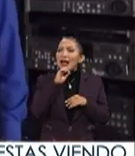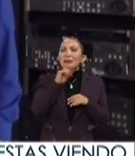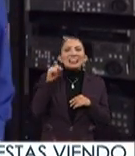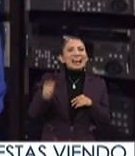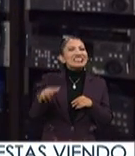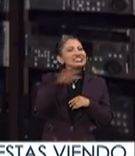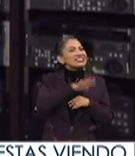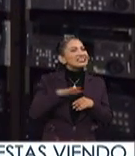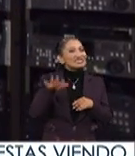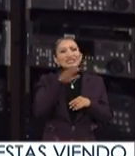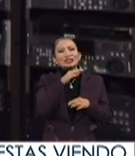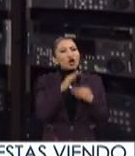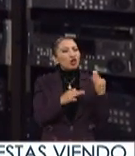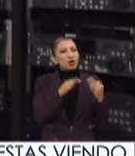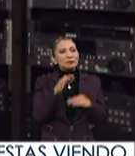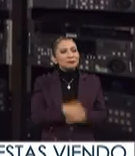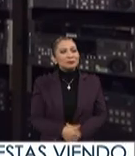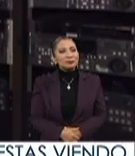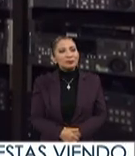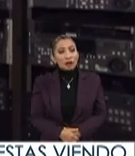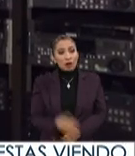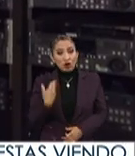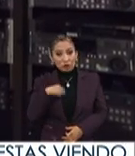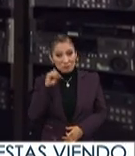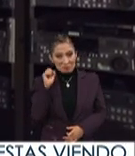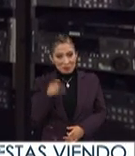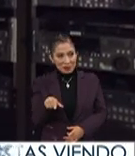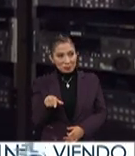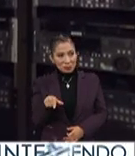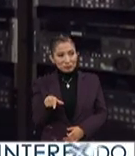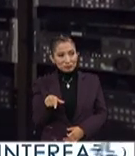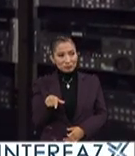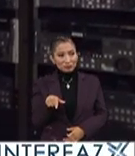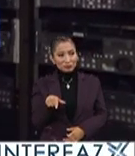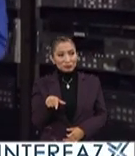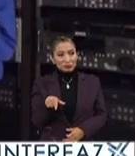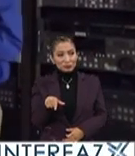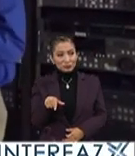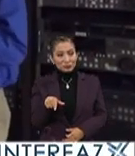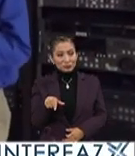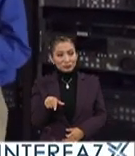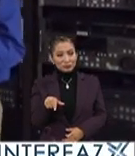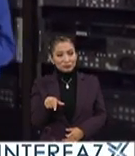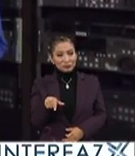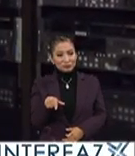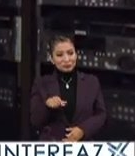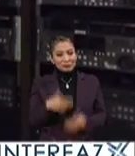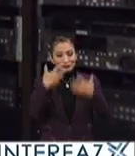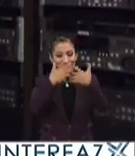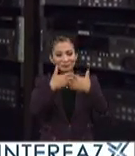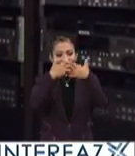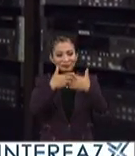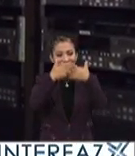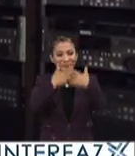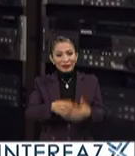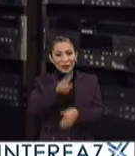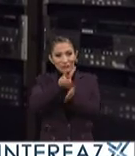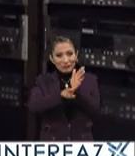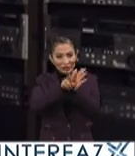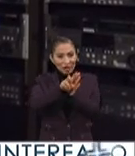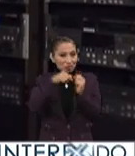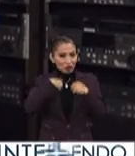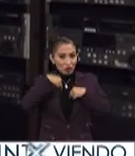de qué se trata todo esto. Estamos precisamente en la planta de video, como le llamo